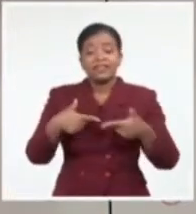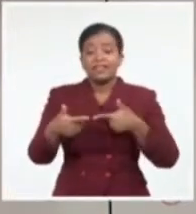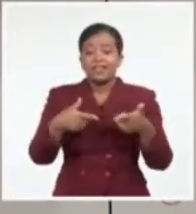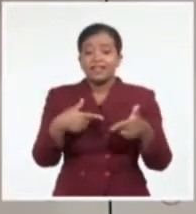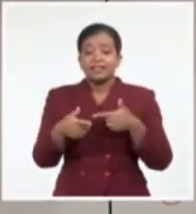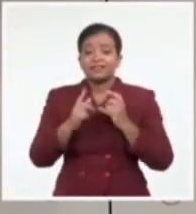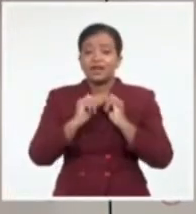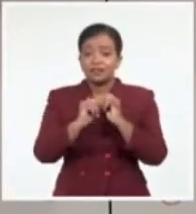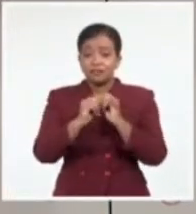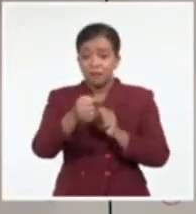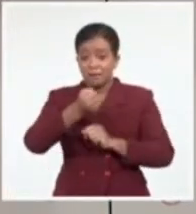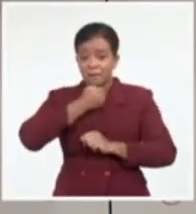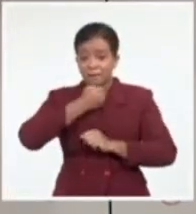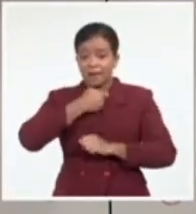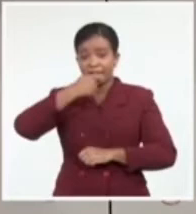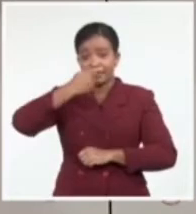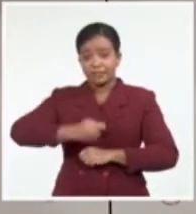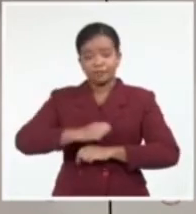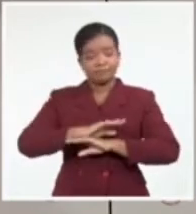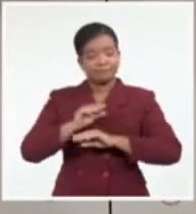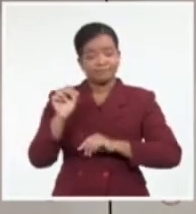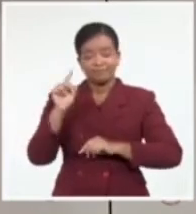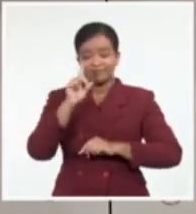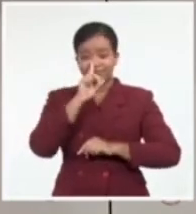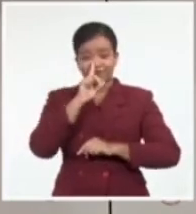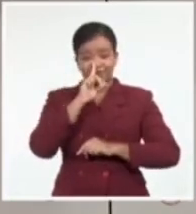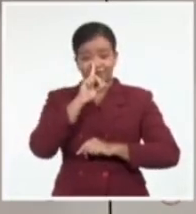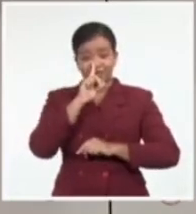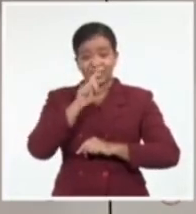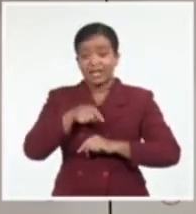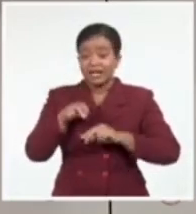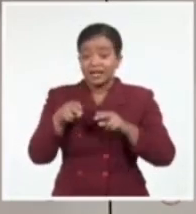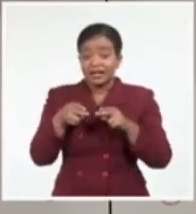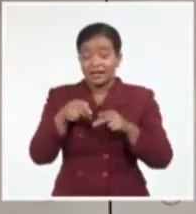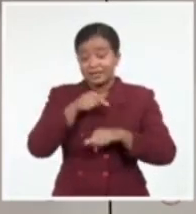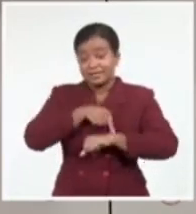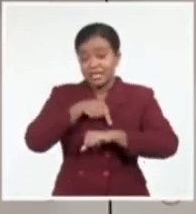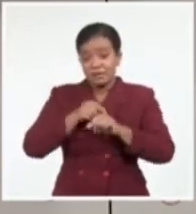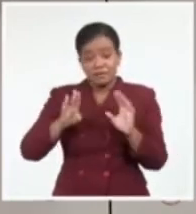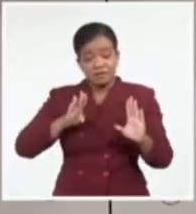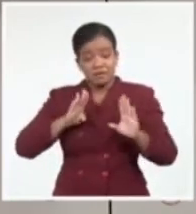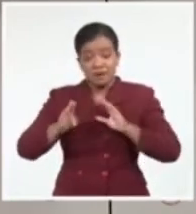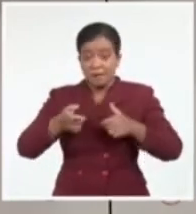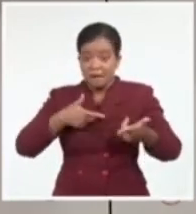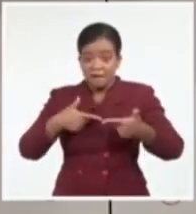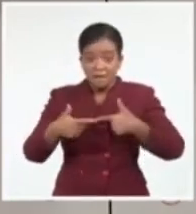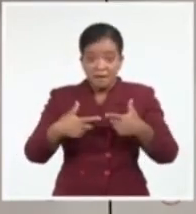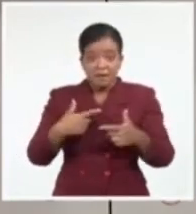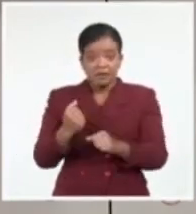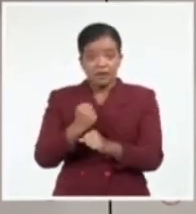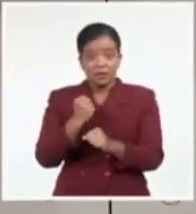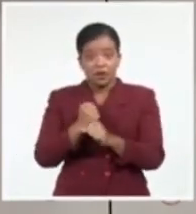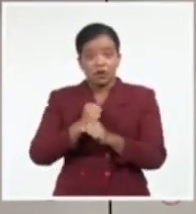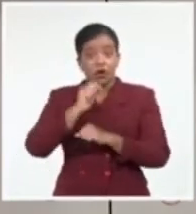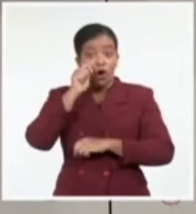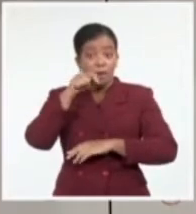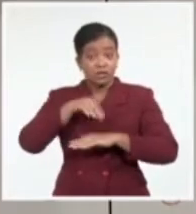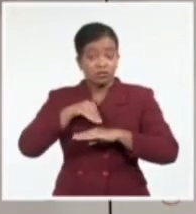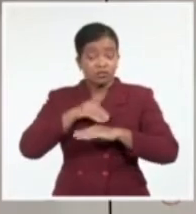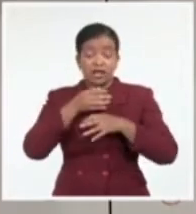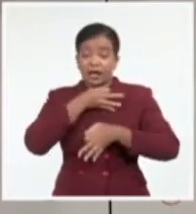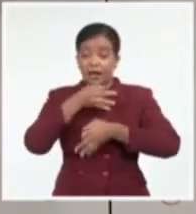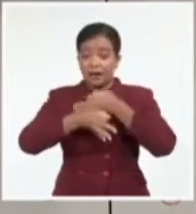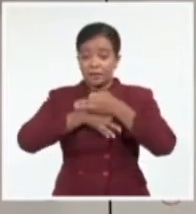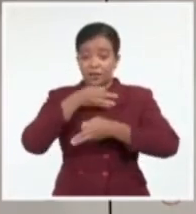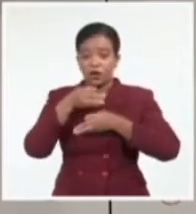de prensa su decisión de poner fin a su carrera tras finalizar la Laver Cup. El suizo, además, sentenció que es un sueño decir adiós